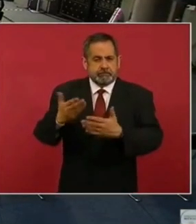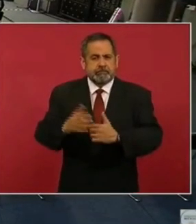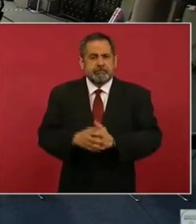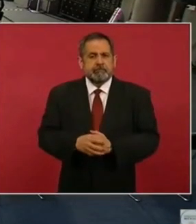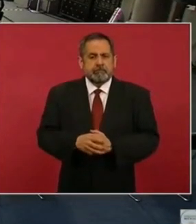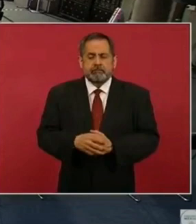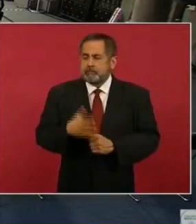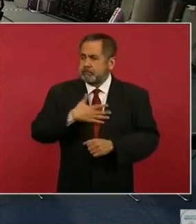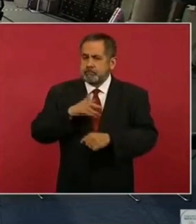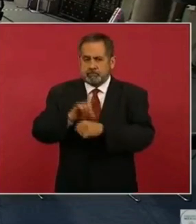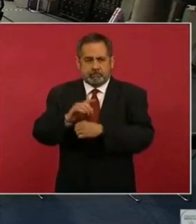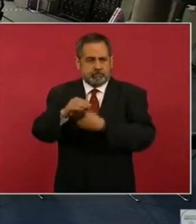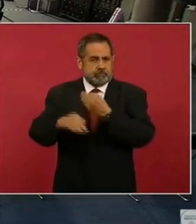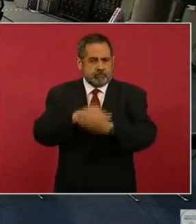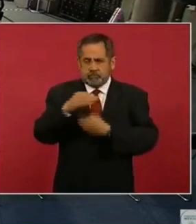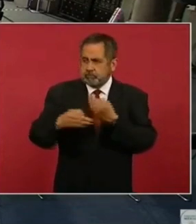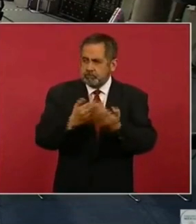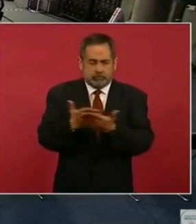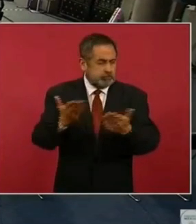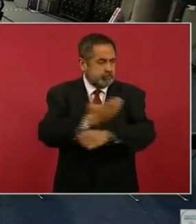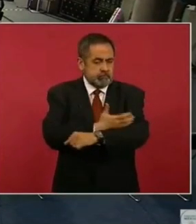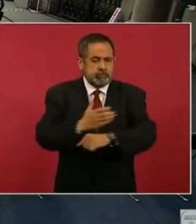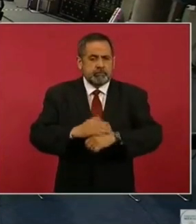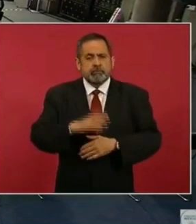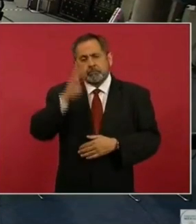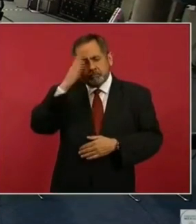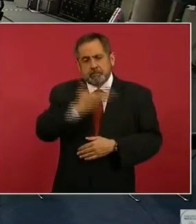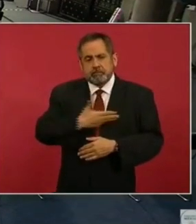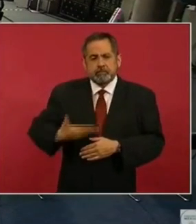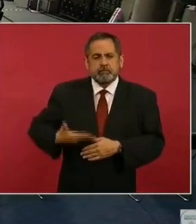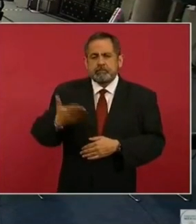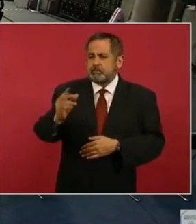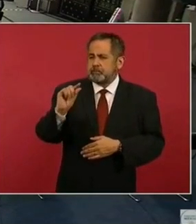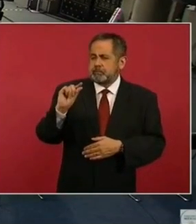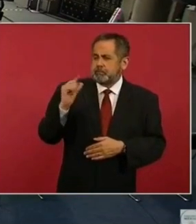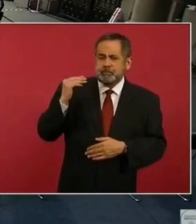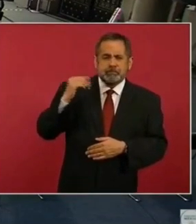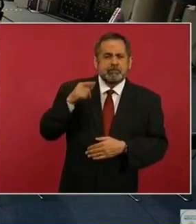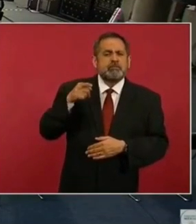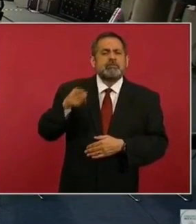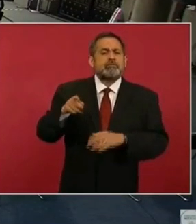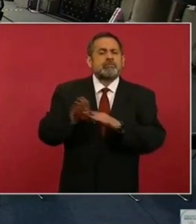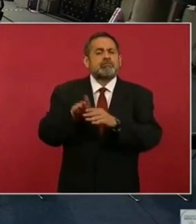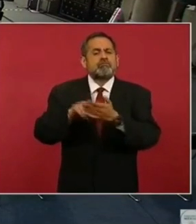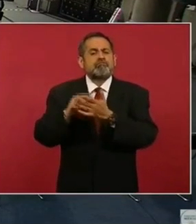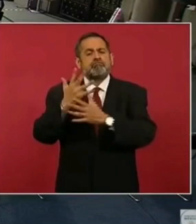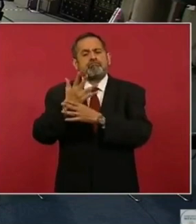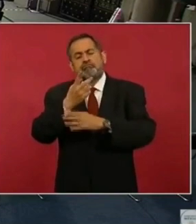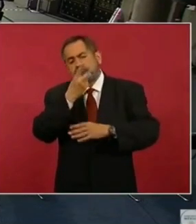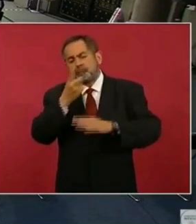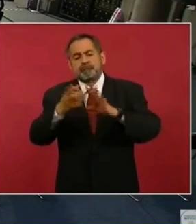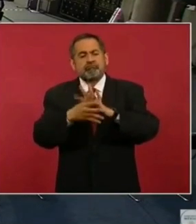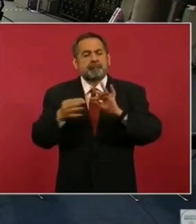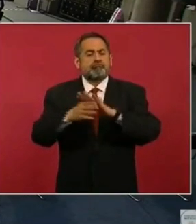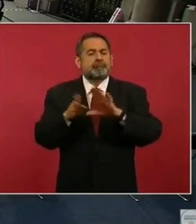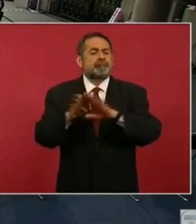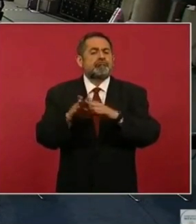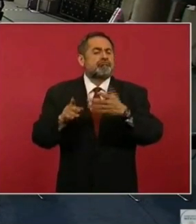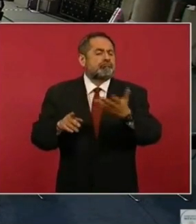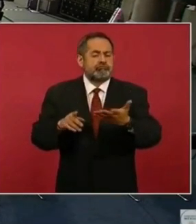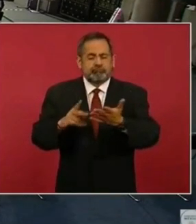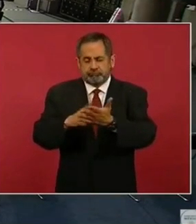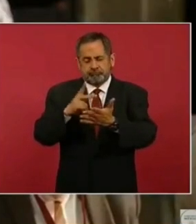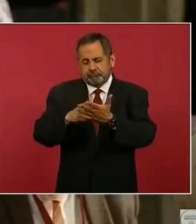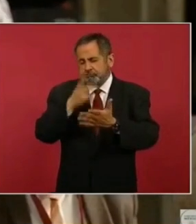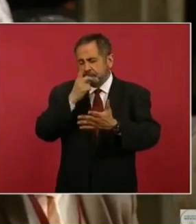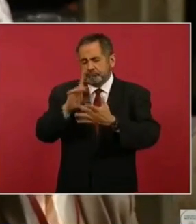la presentadora de noticieros estelar de Milenio, que fue exhibida